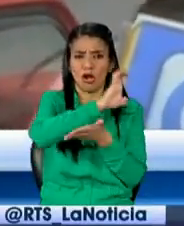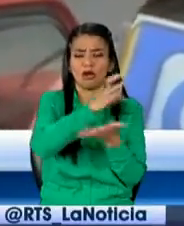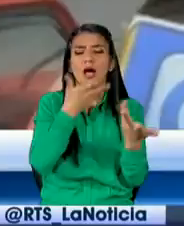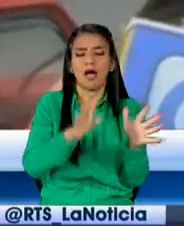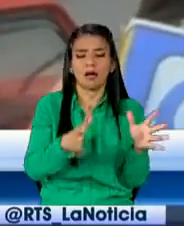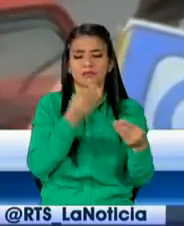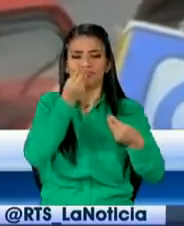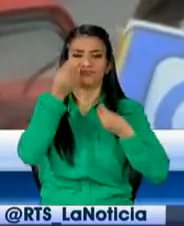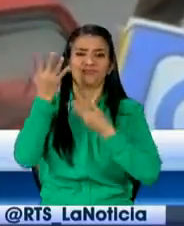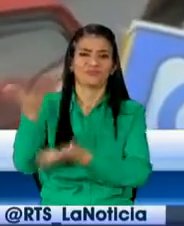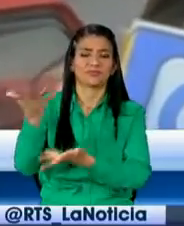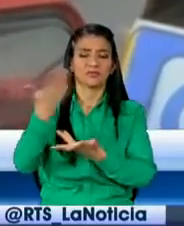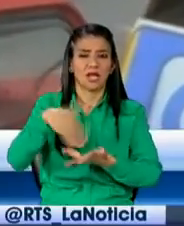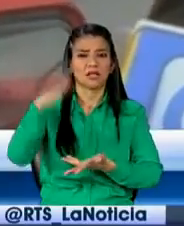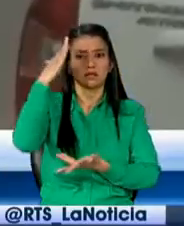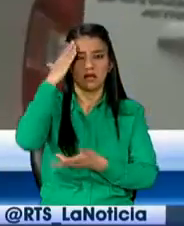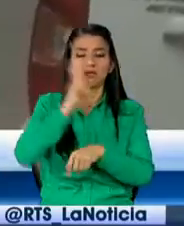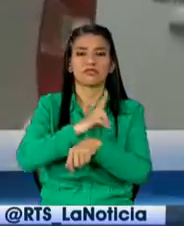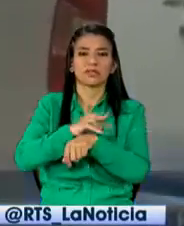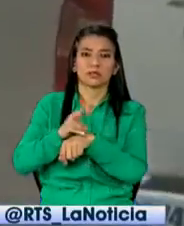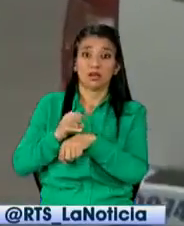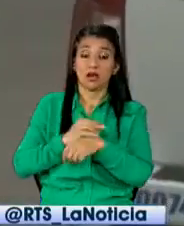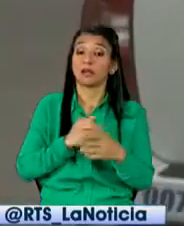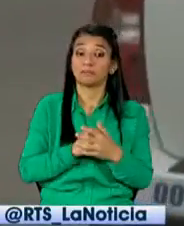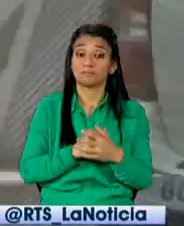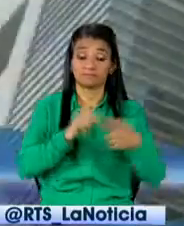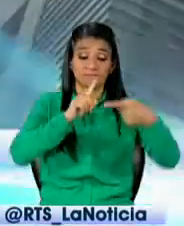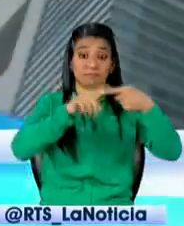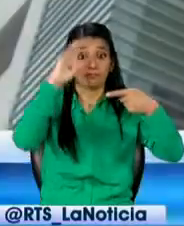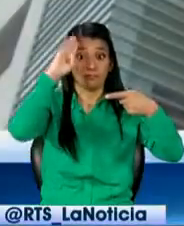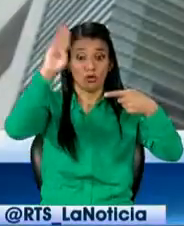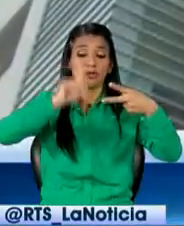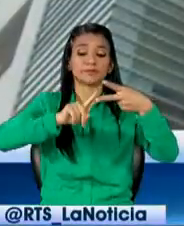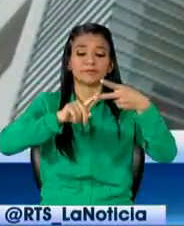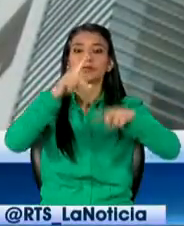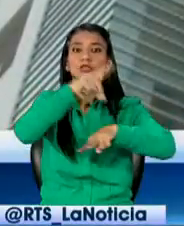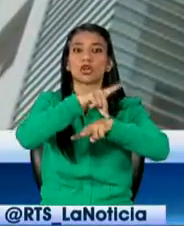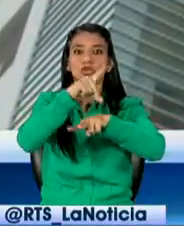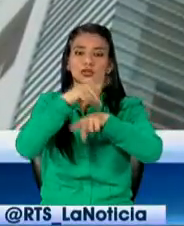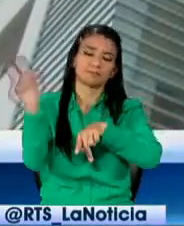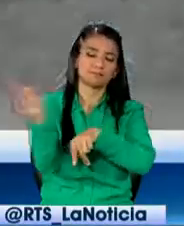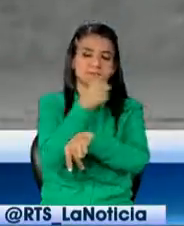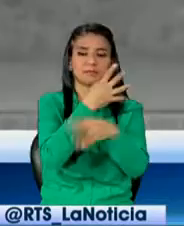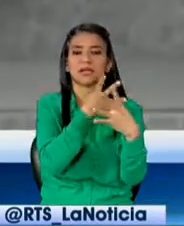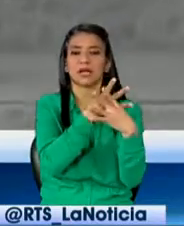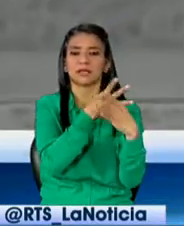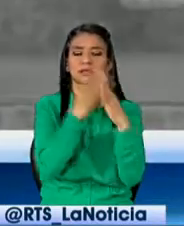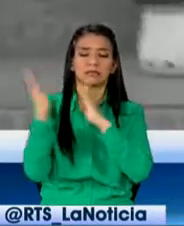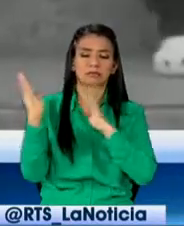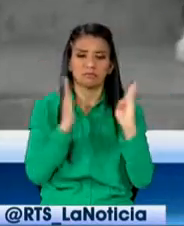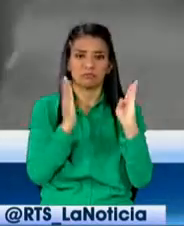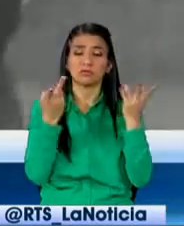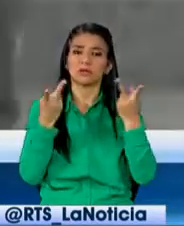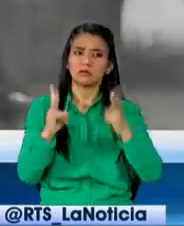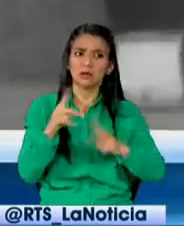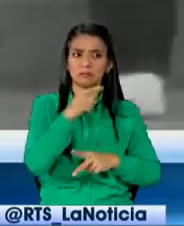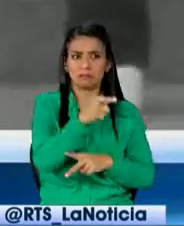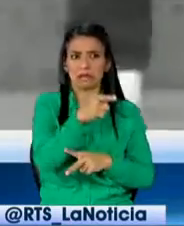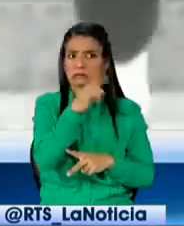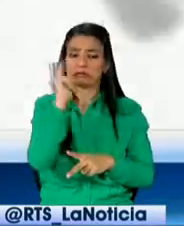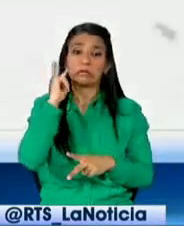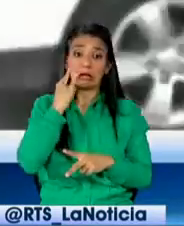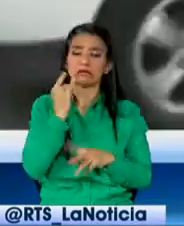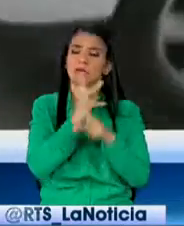pone en conocimiento, como debe ser, de fiscalía. En ambos casos, la autoridad judicial dictó prisión preventiva, además de medidas de protección para